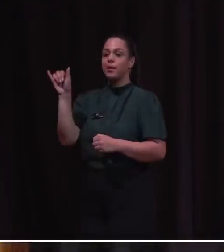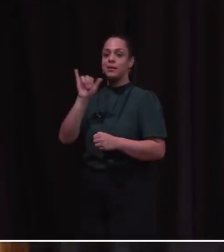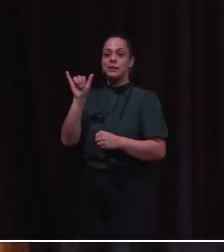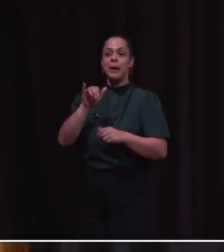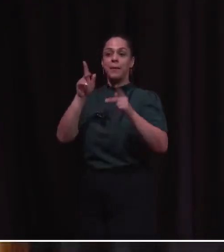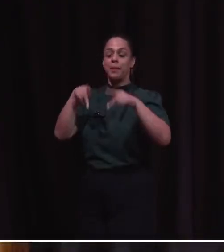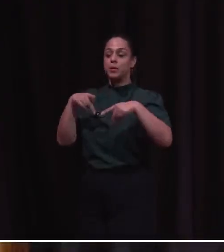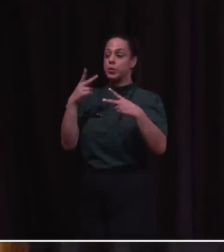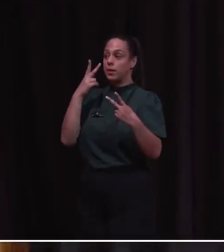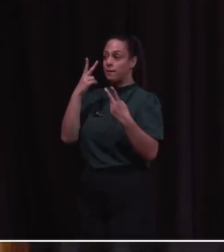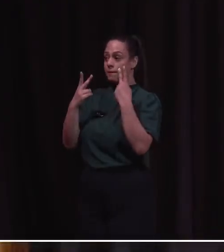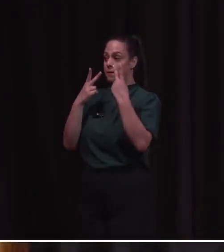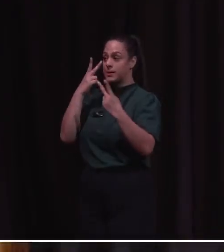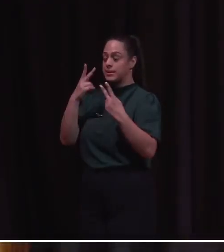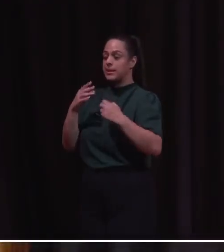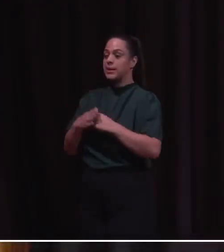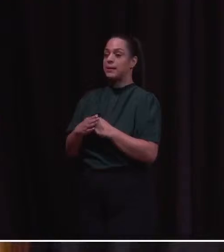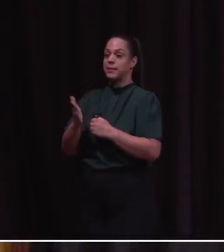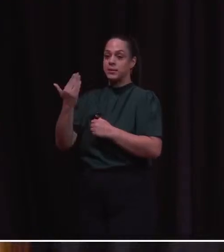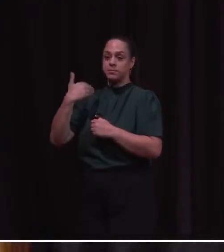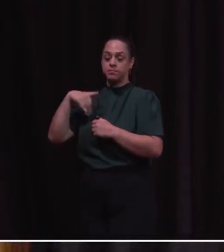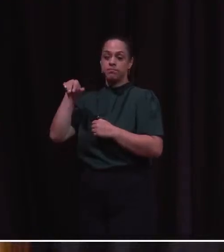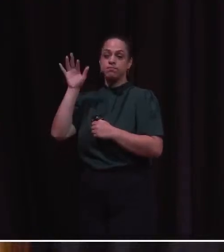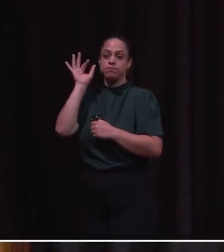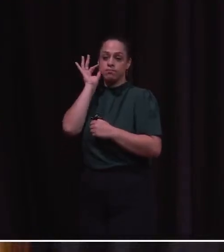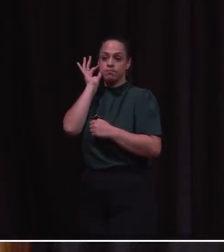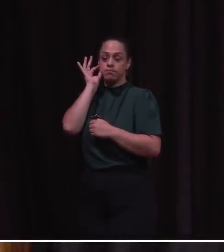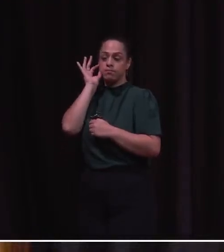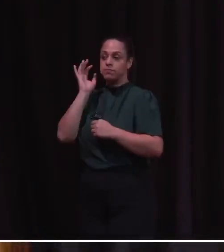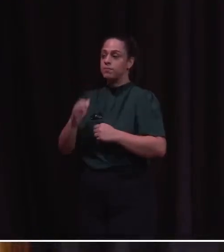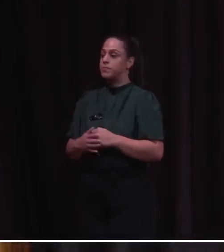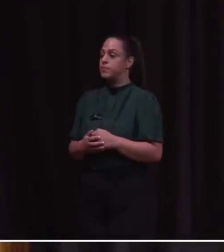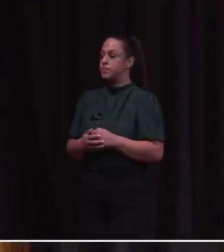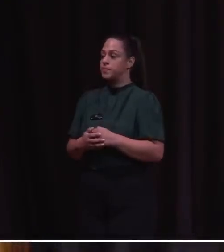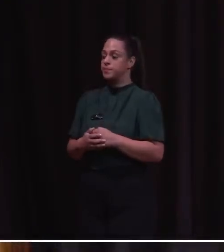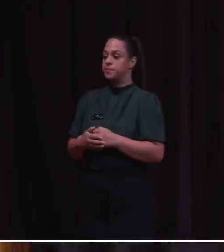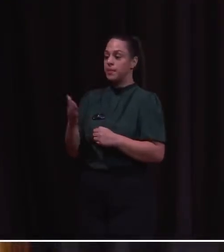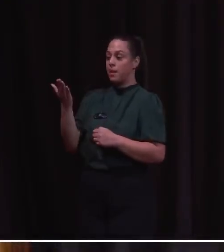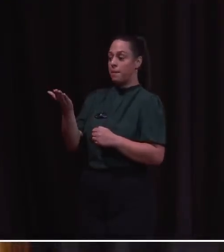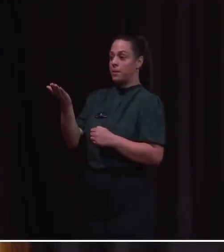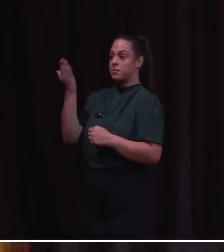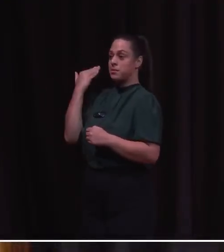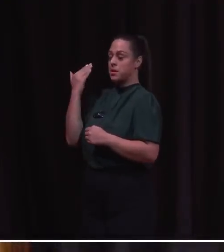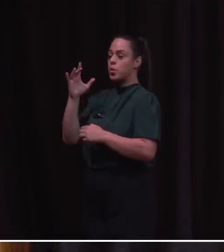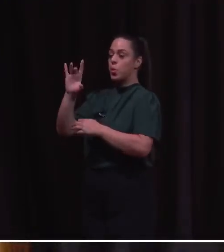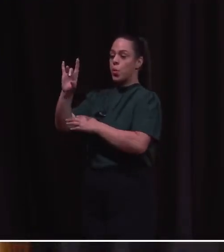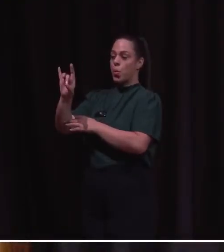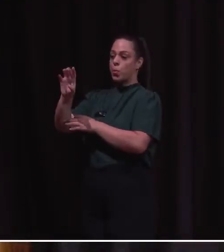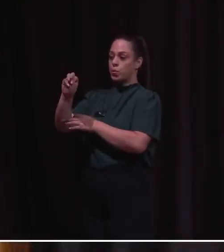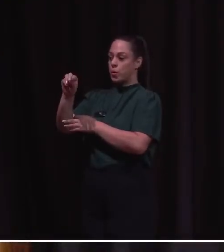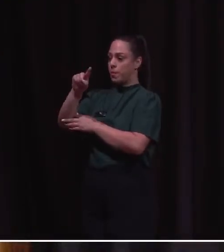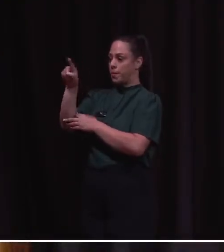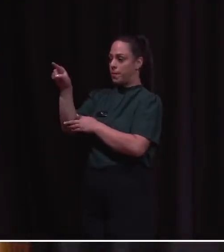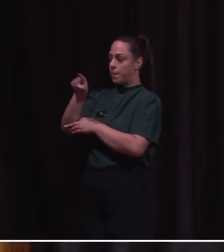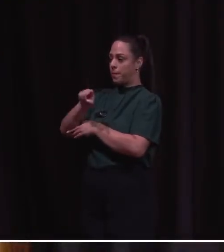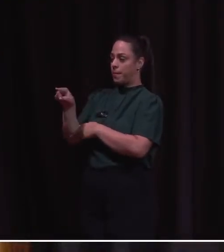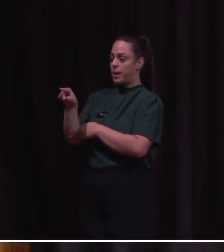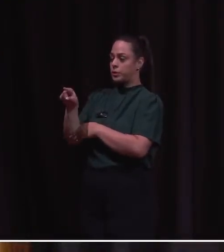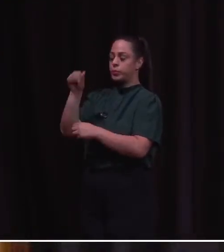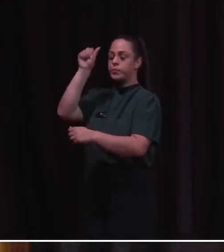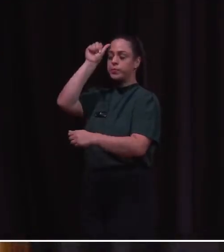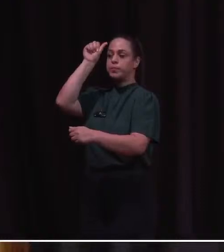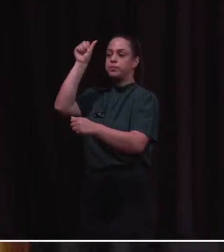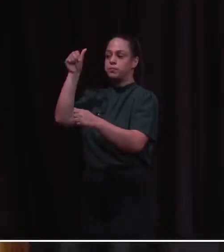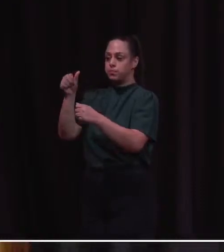Visitantes, señores, señoras, el pasado 8 de marzo, en la conmemoración del